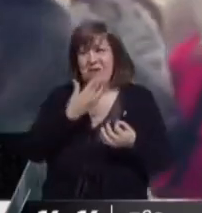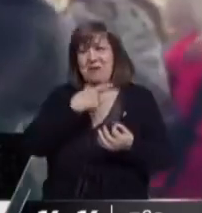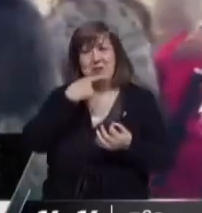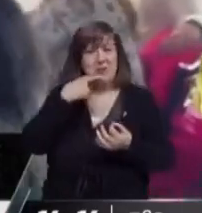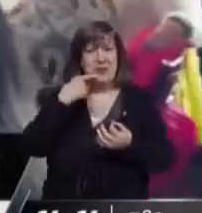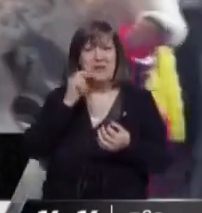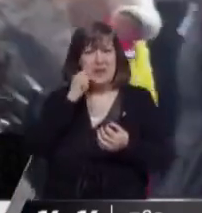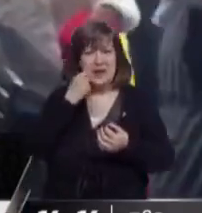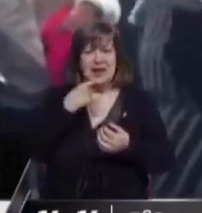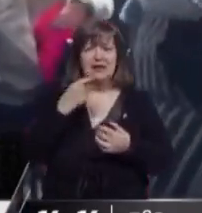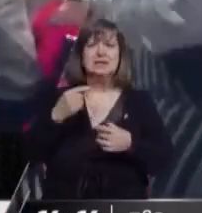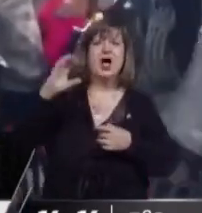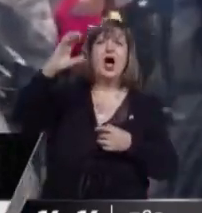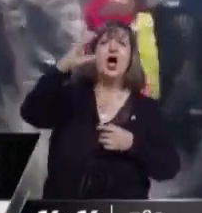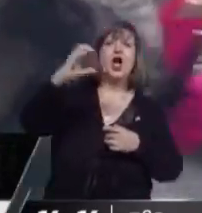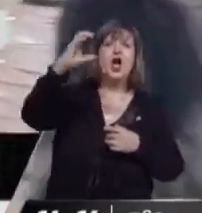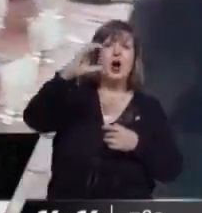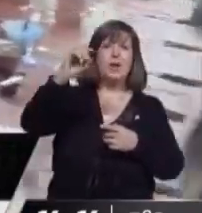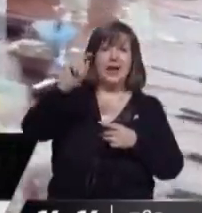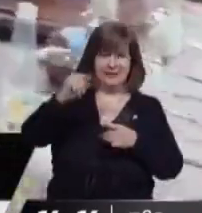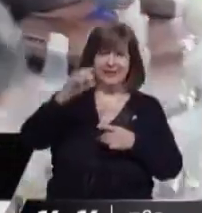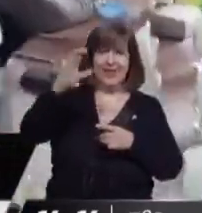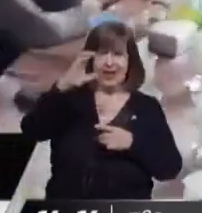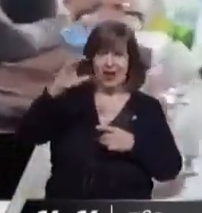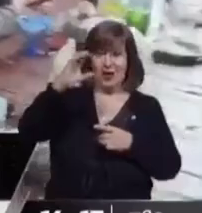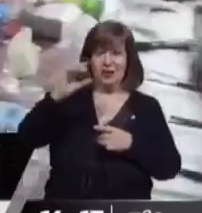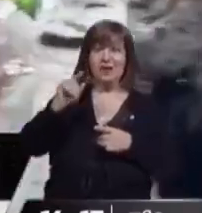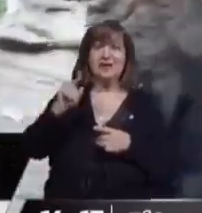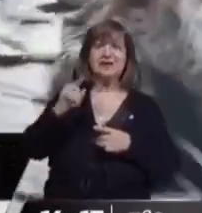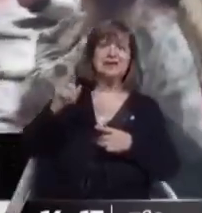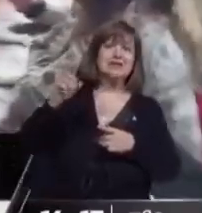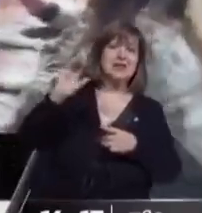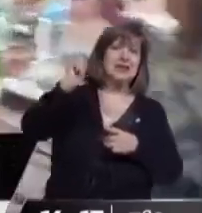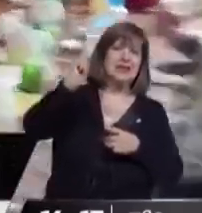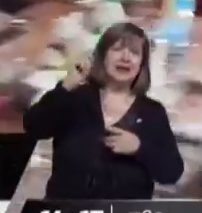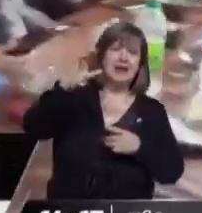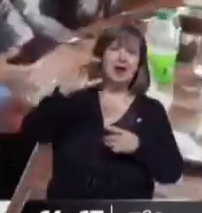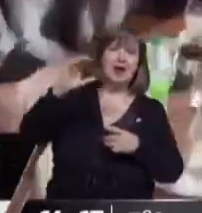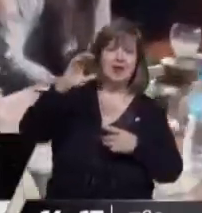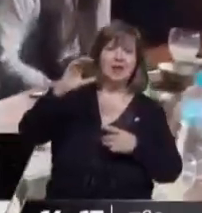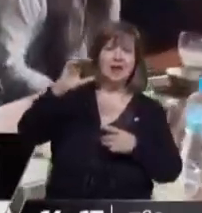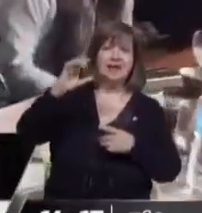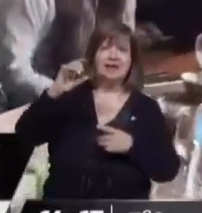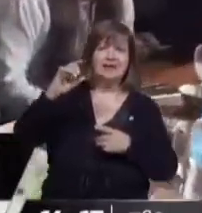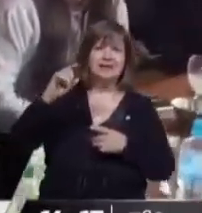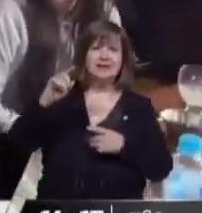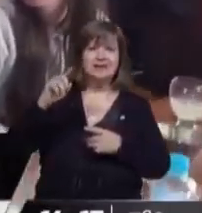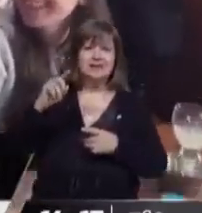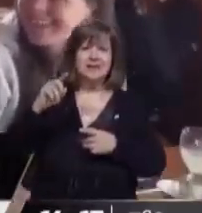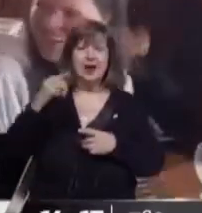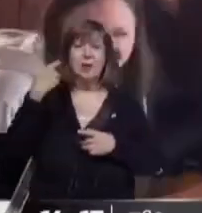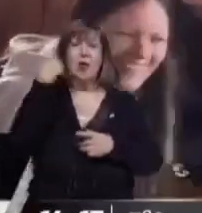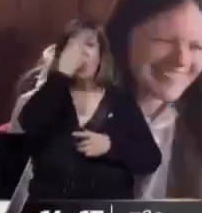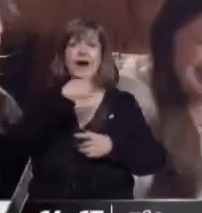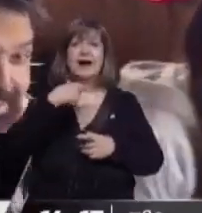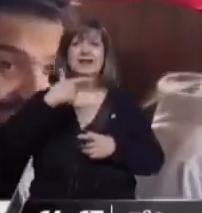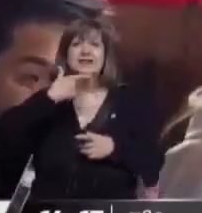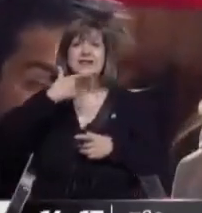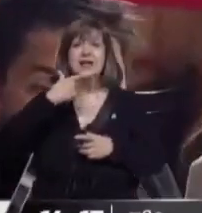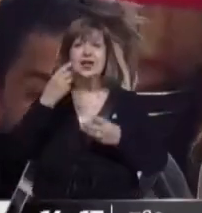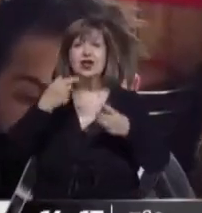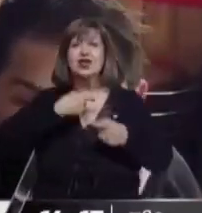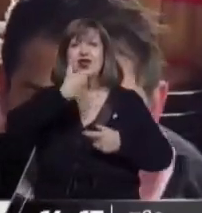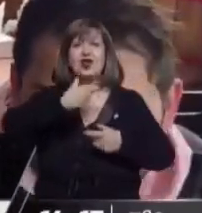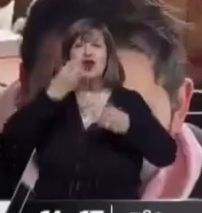tengo gente acá venga colombiana ya estoy con vos sí decime decime te escucho No vos te has visto la cara tuya cómo ha quedado totalmente